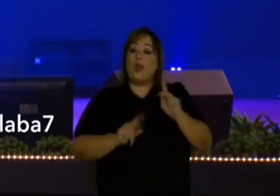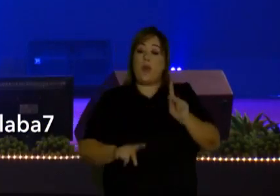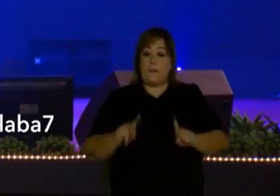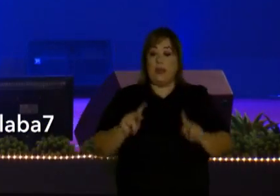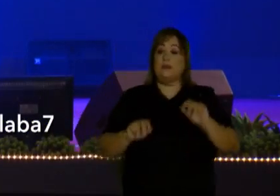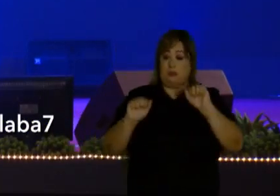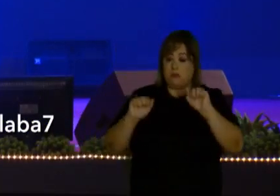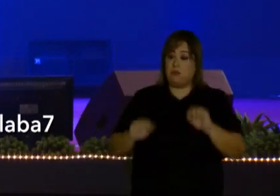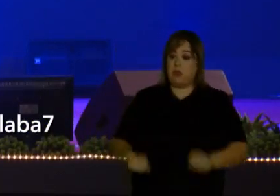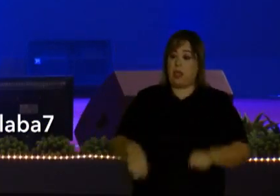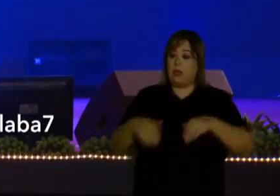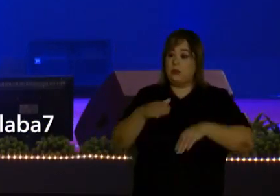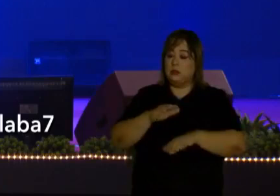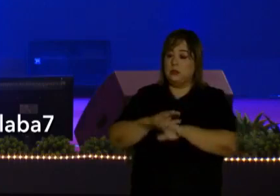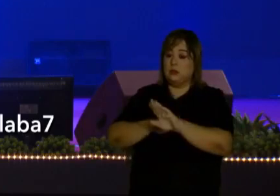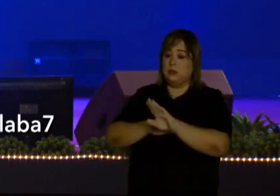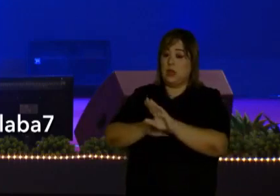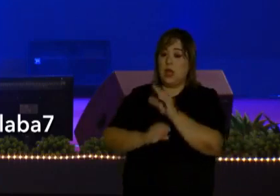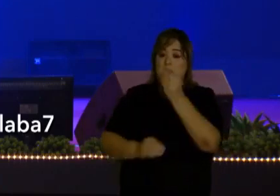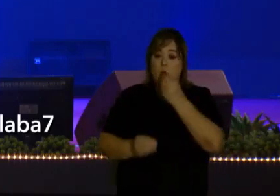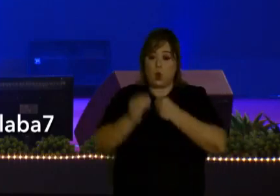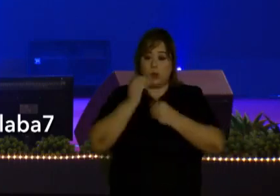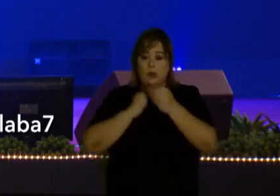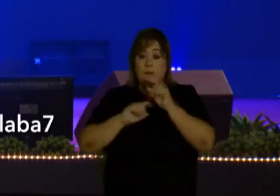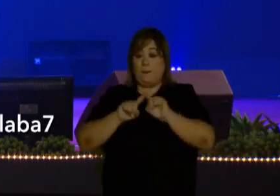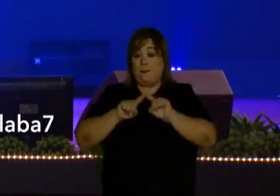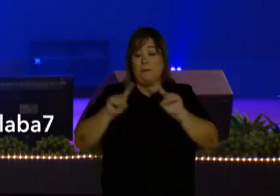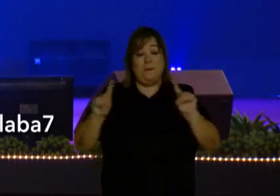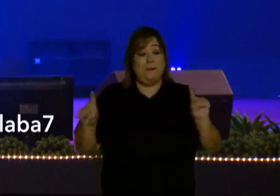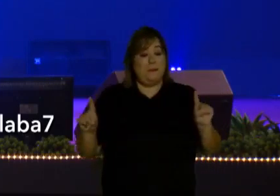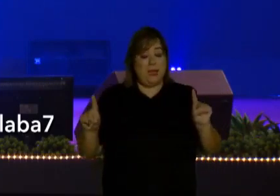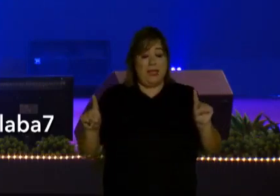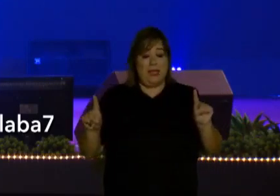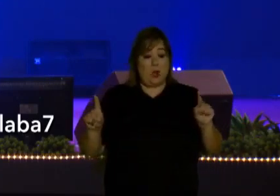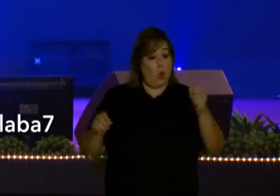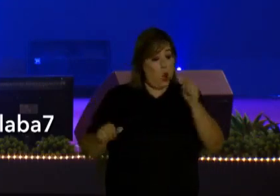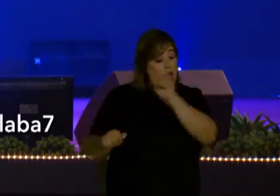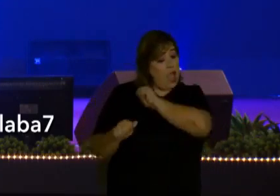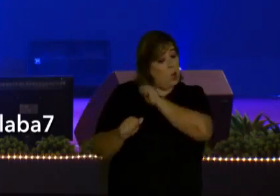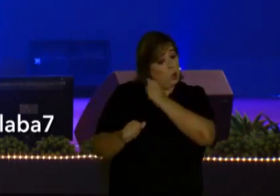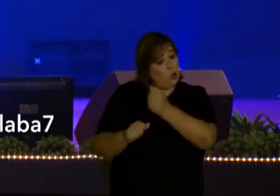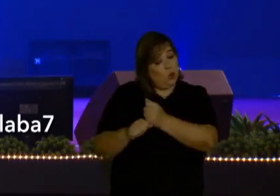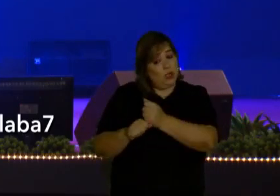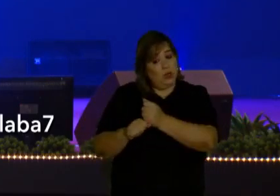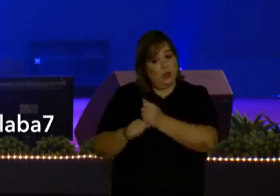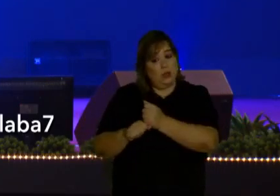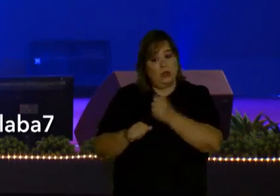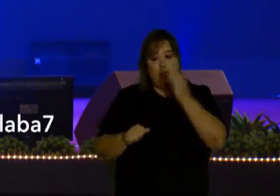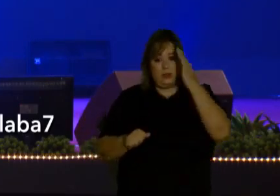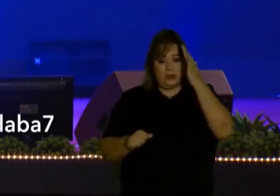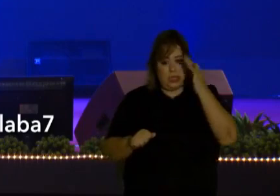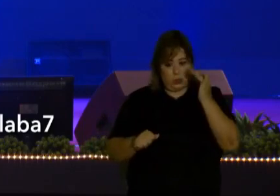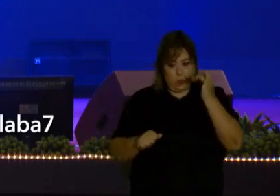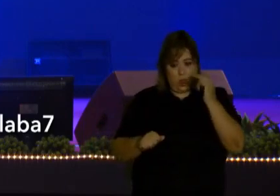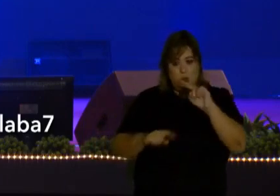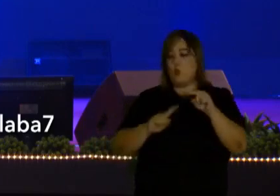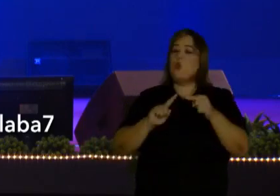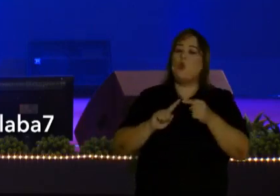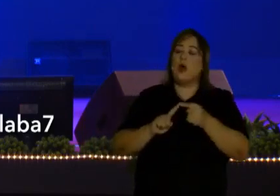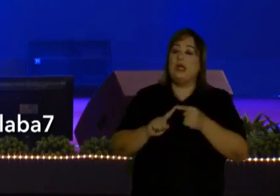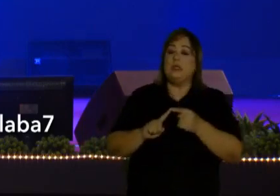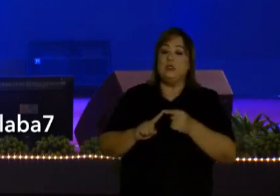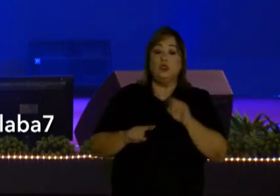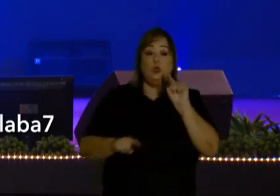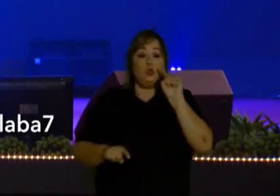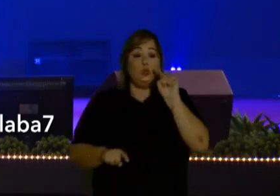mundo puede comer. El detalle es que no todo el mundo tiene autoridad sobre lo que se come. Por eso es que cuando muchas veces usted está en un tiempo